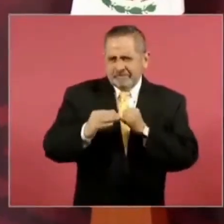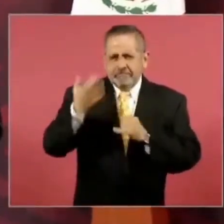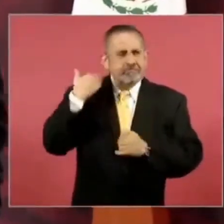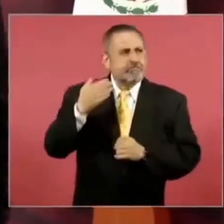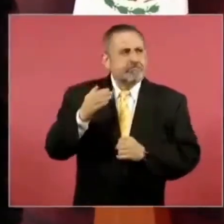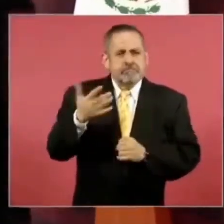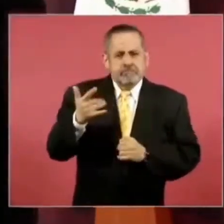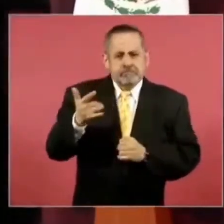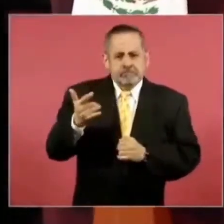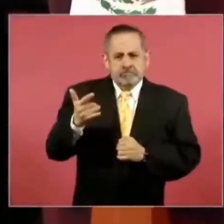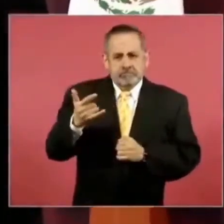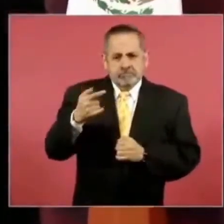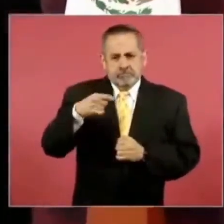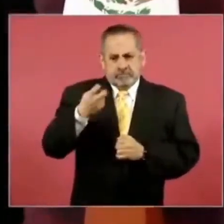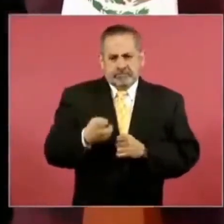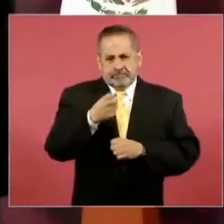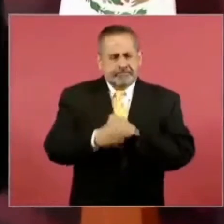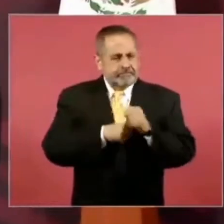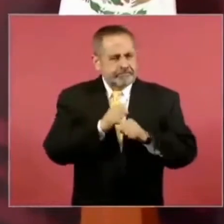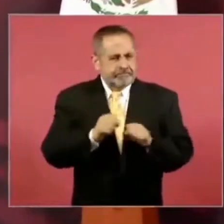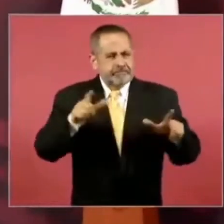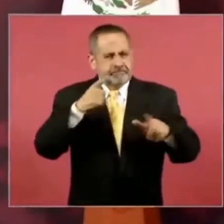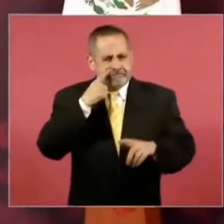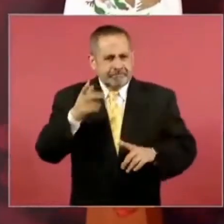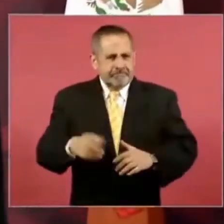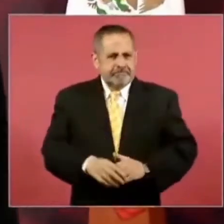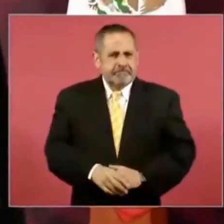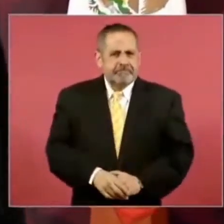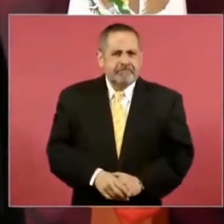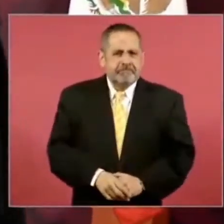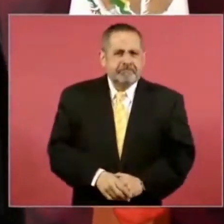julio de este año,